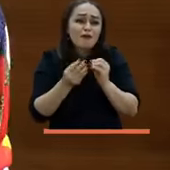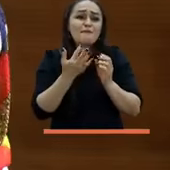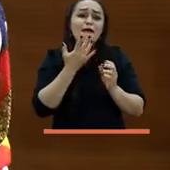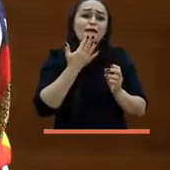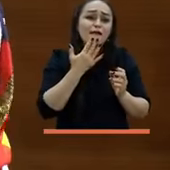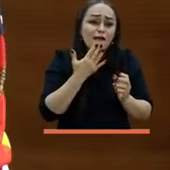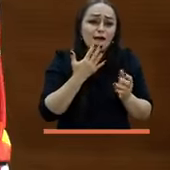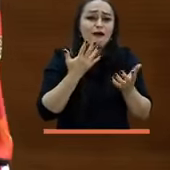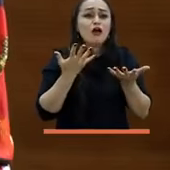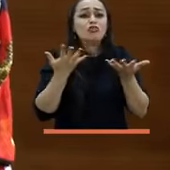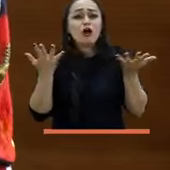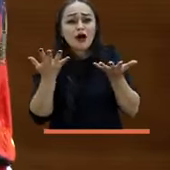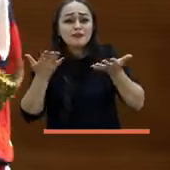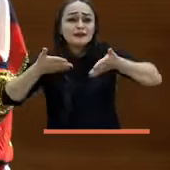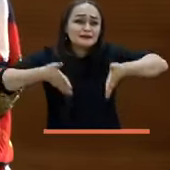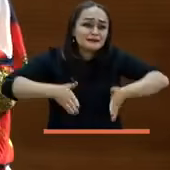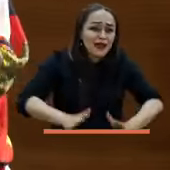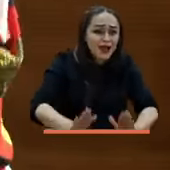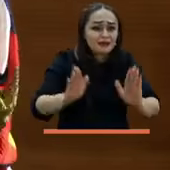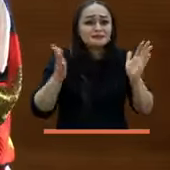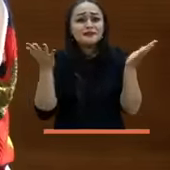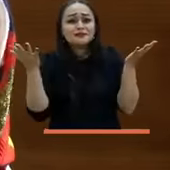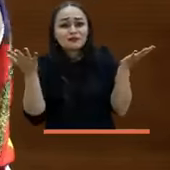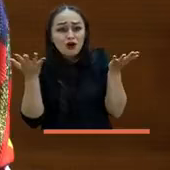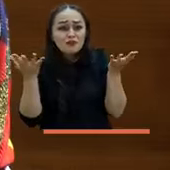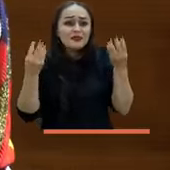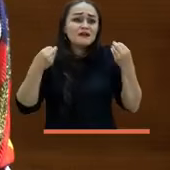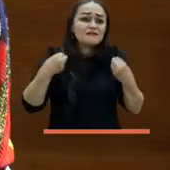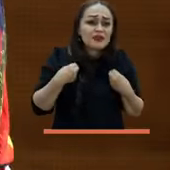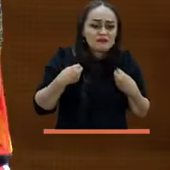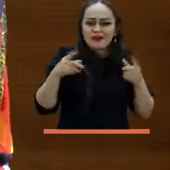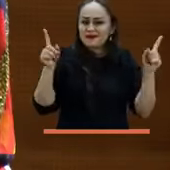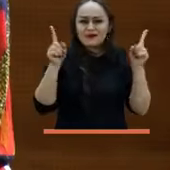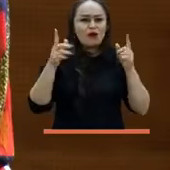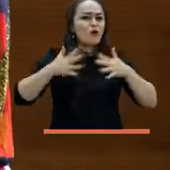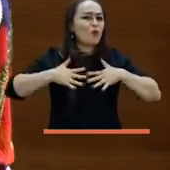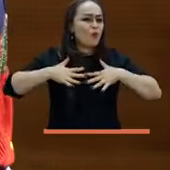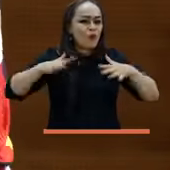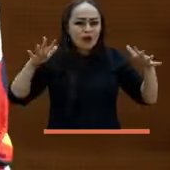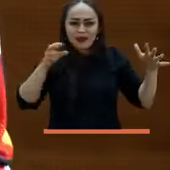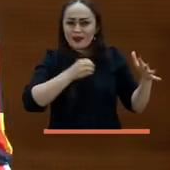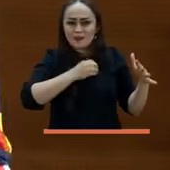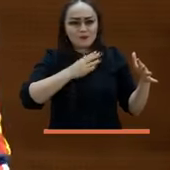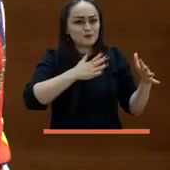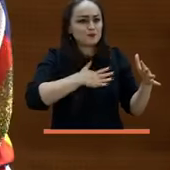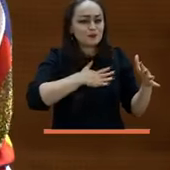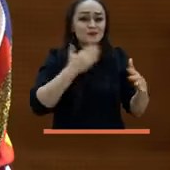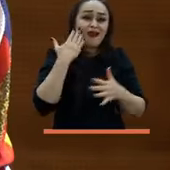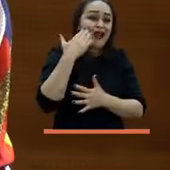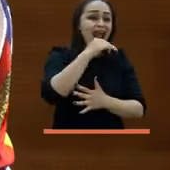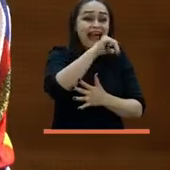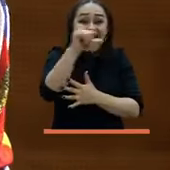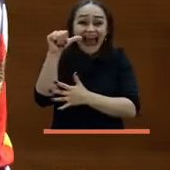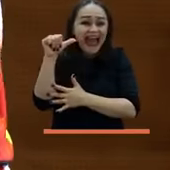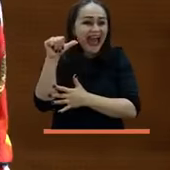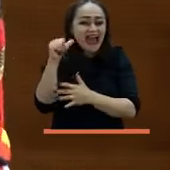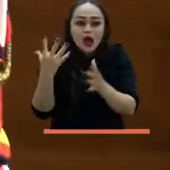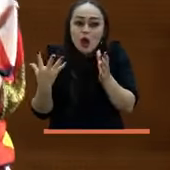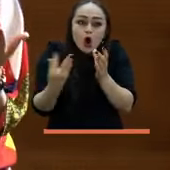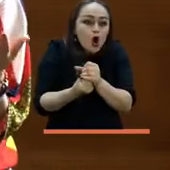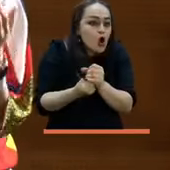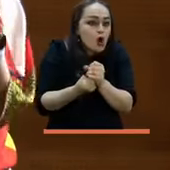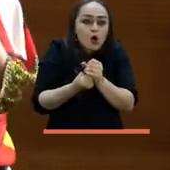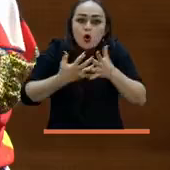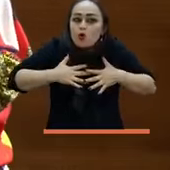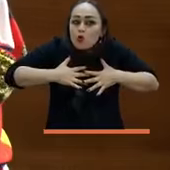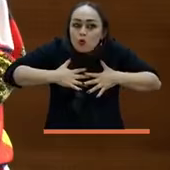lugar de donde viene absolutamente nada es la oportunidad para los jóvenes y cuando hablamos de mujeres también están incluidas todas las mujeres y desde ahí